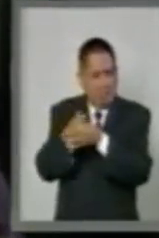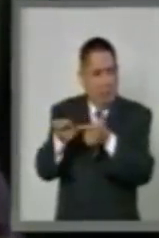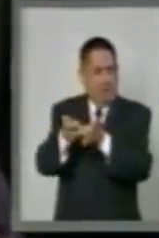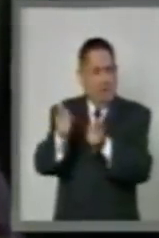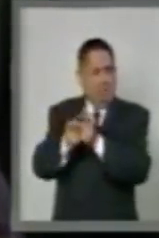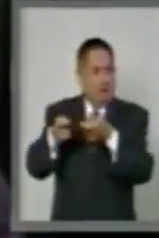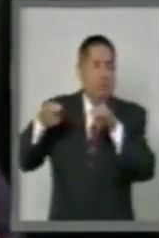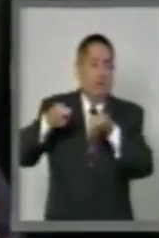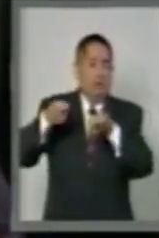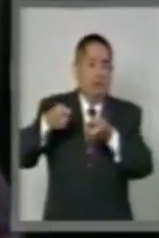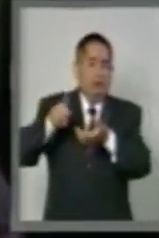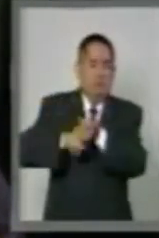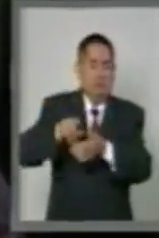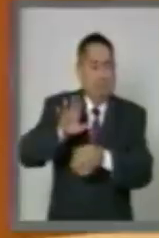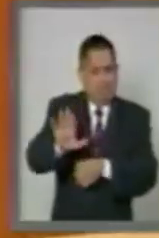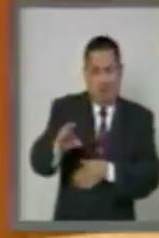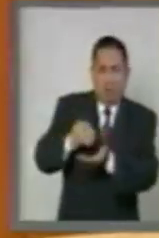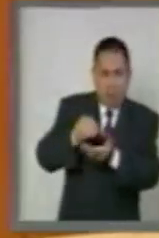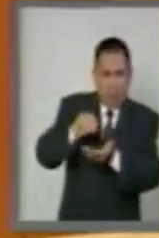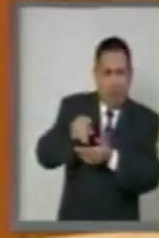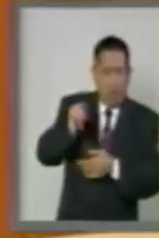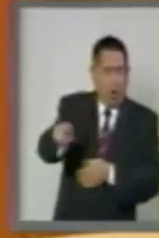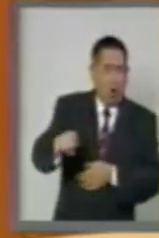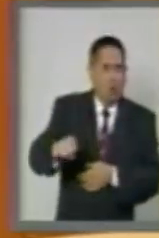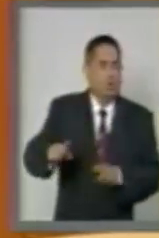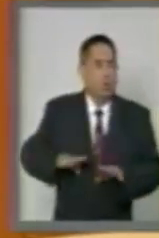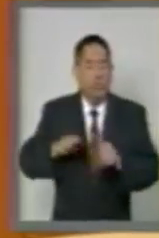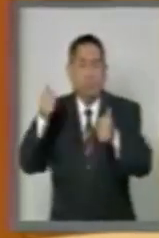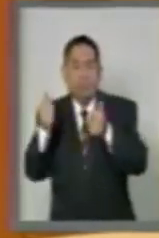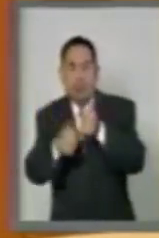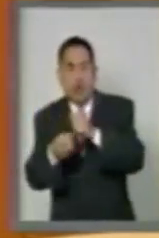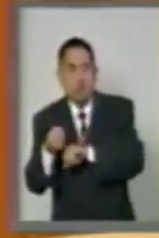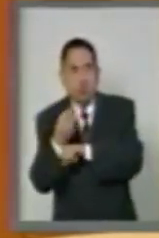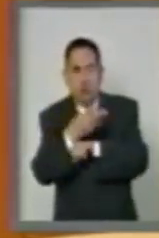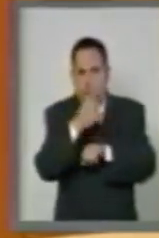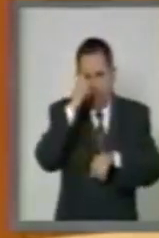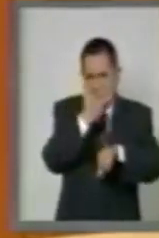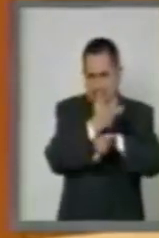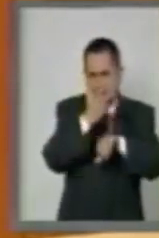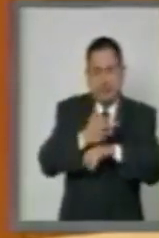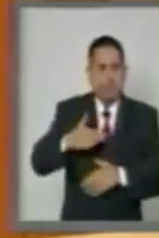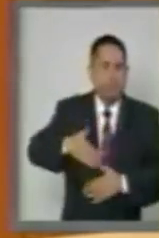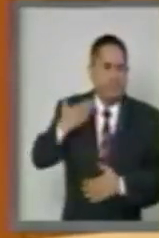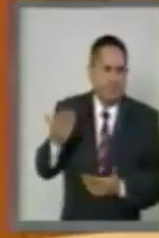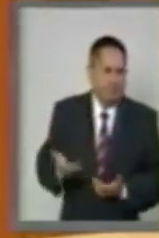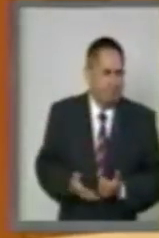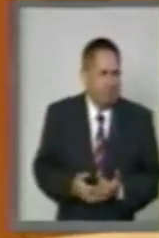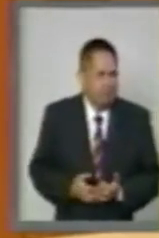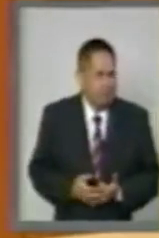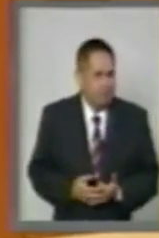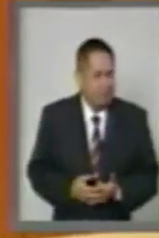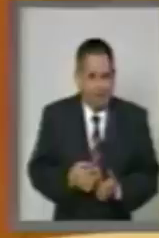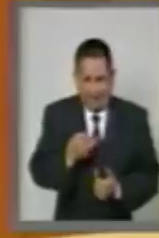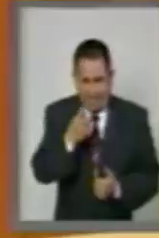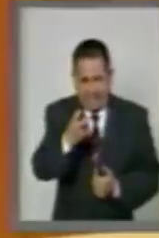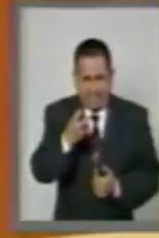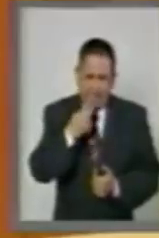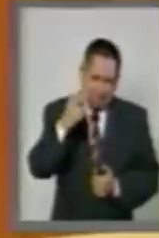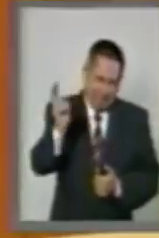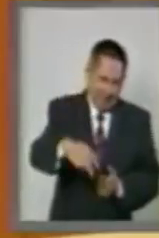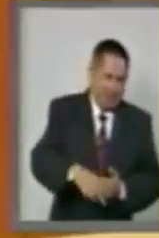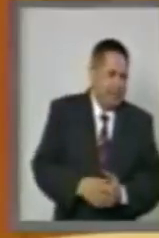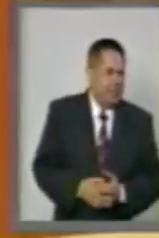sigue gobernando hoy desde ahí para favorecer a los intereses extranjeros. Esa es la verdad.